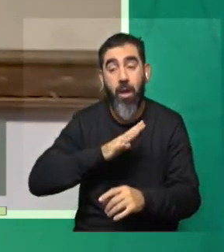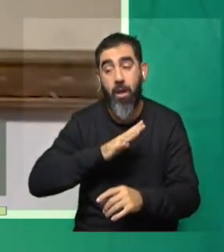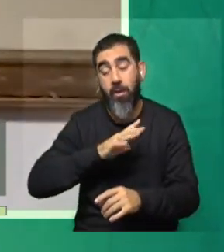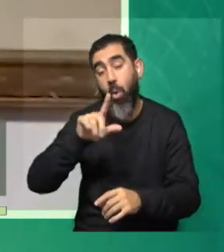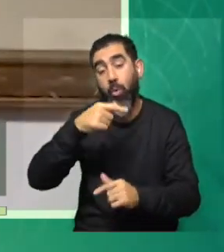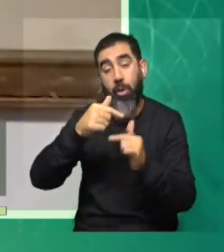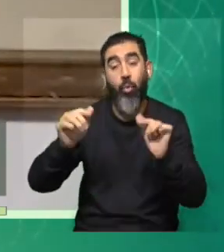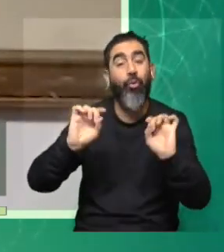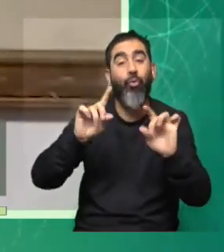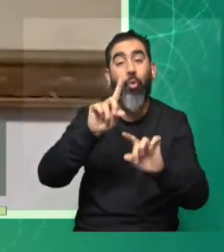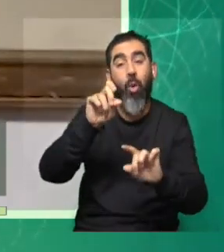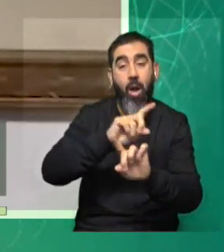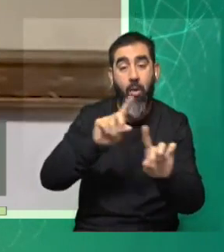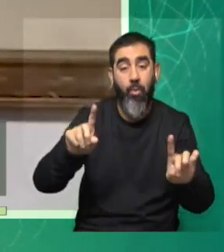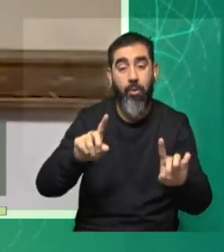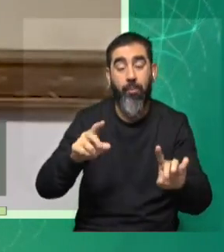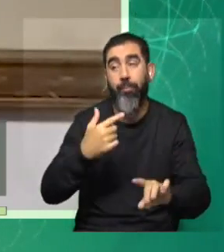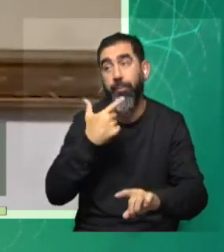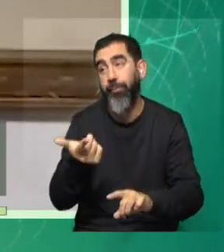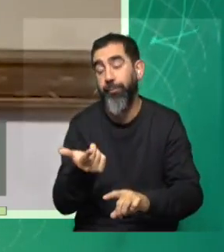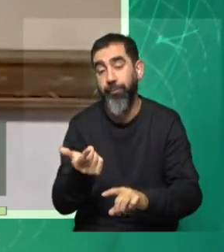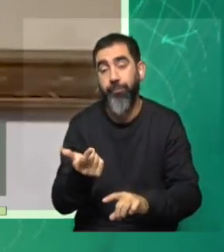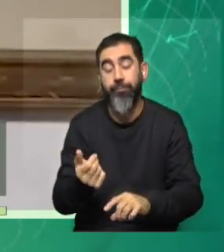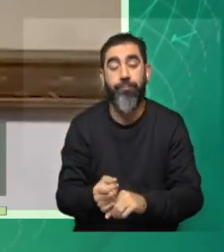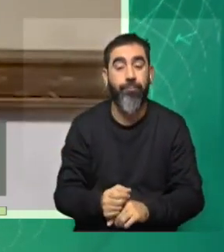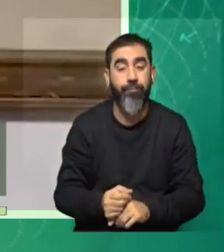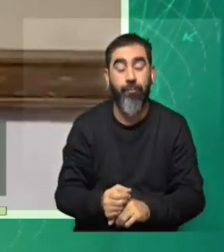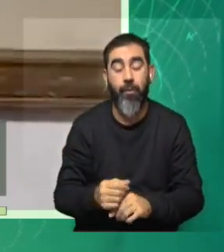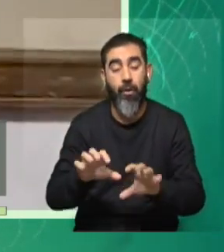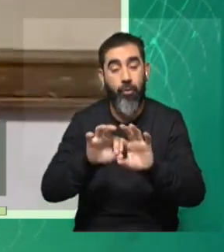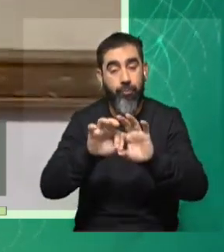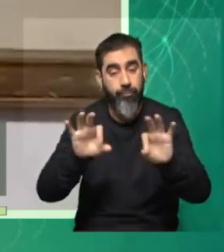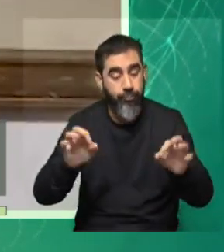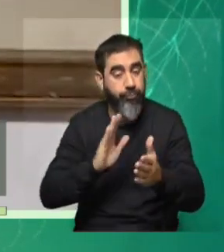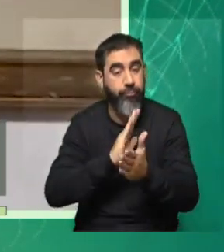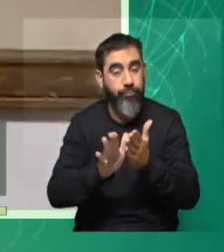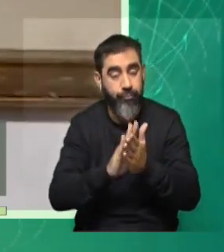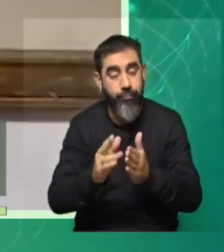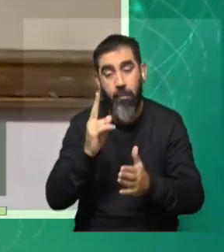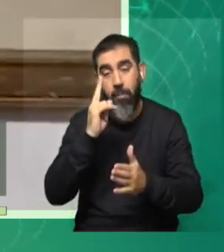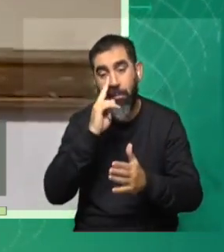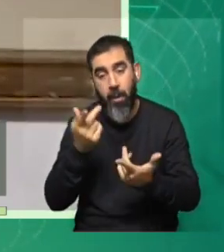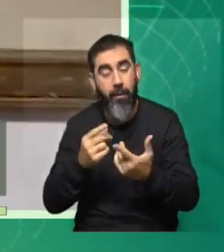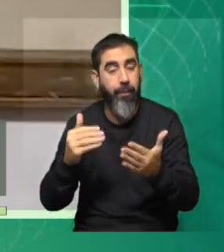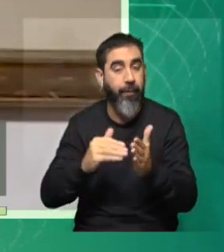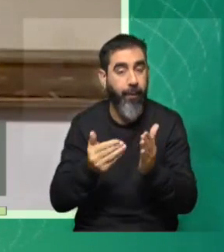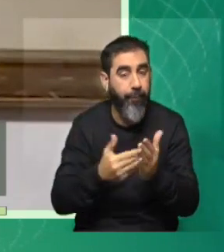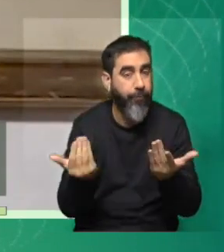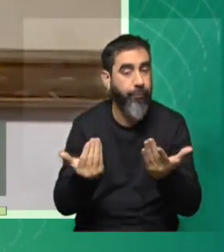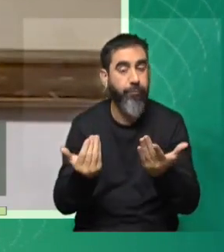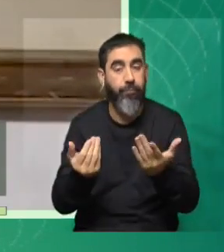que que uno no la puede eliminar vamos a decir embutidos pan queso